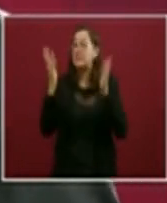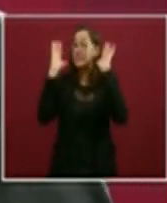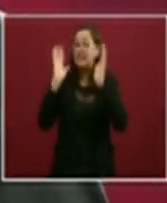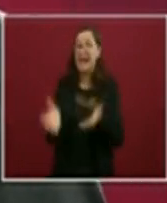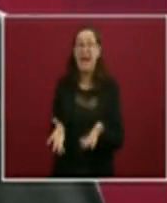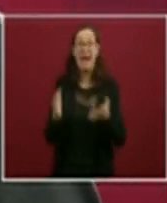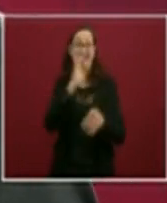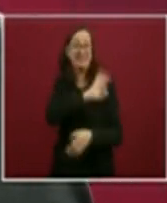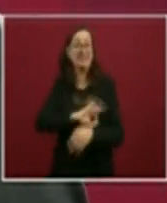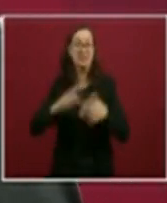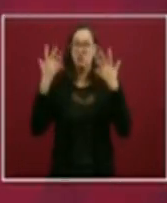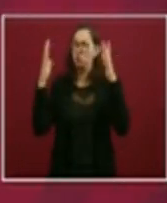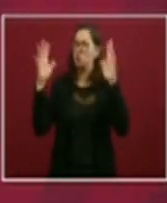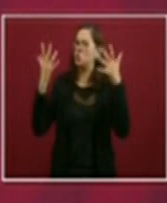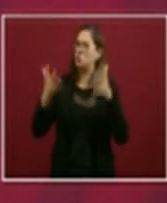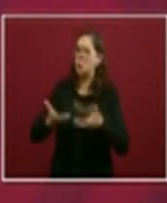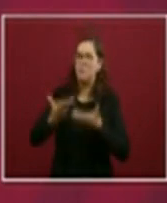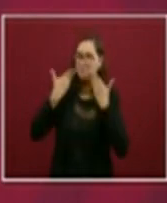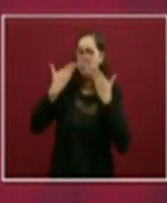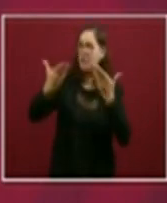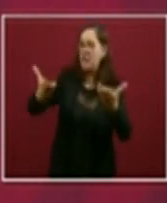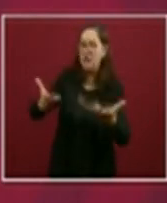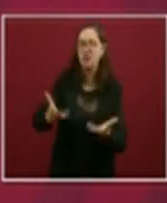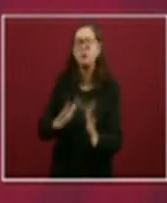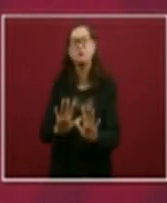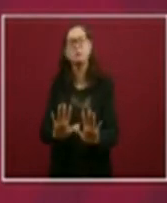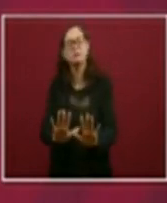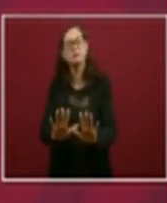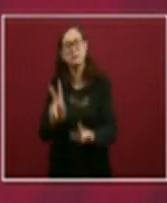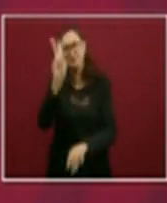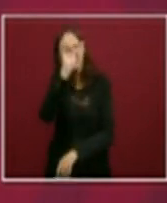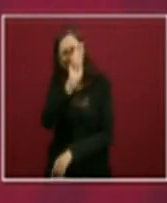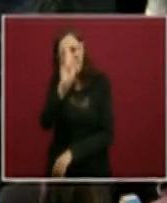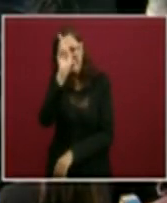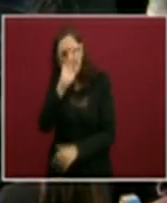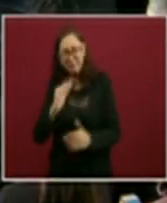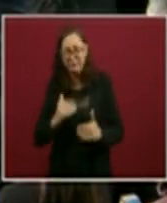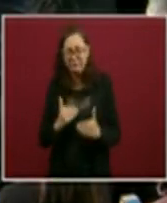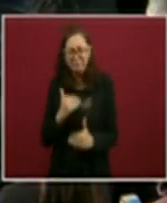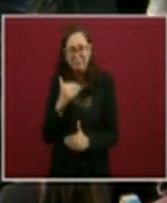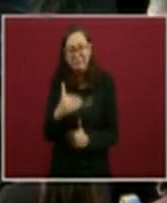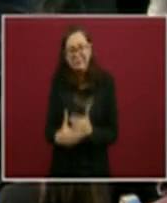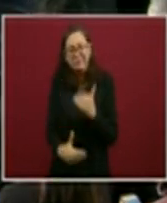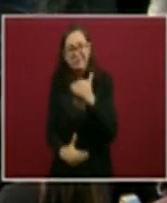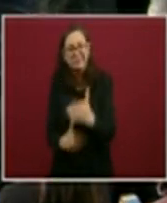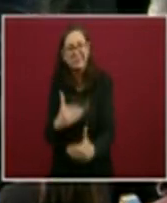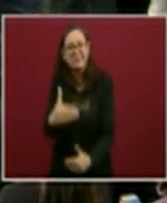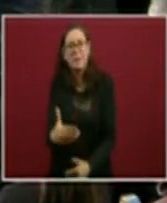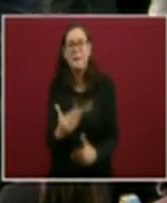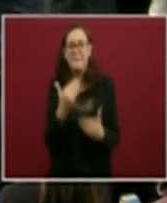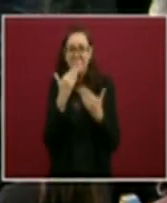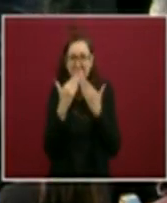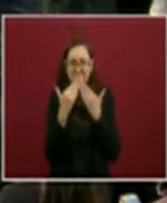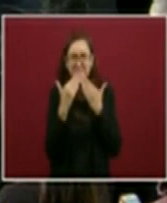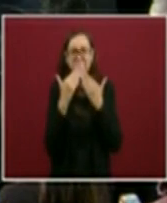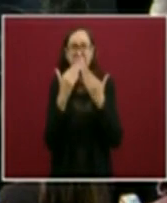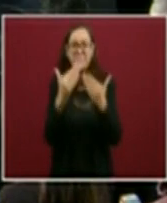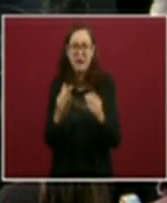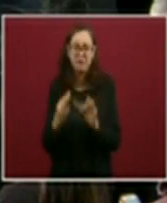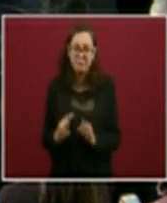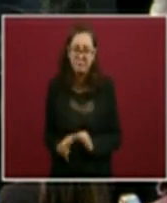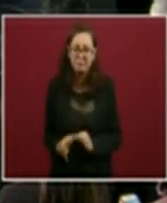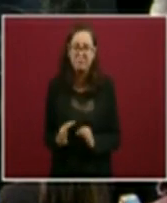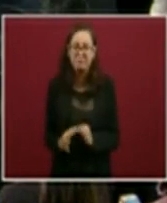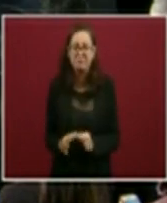lista se la dio el gobierno. Entonces, ¿cómo está la cosa? ¿Se le filtró a los de